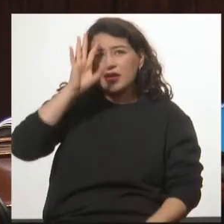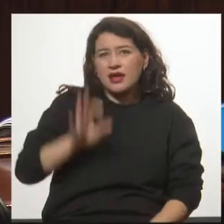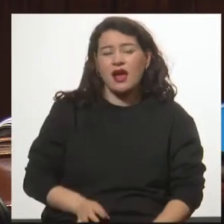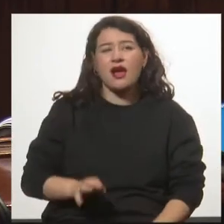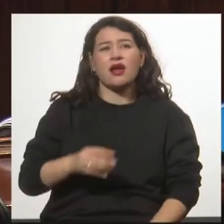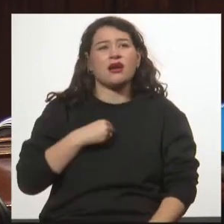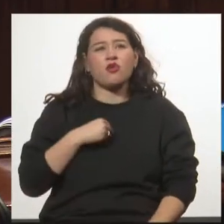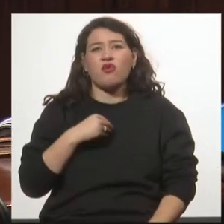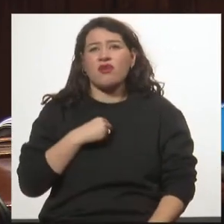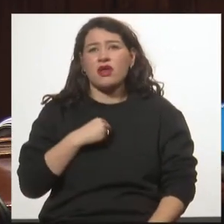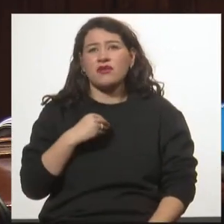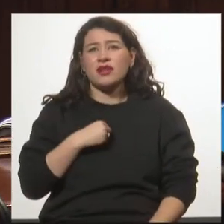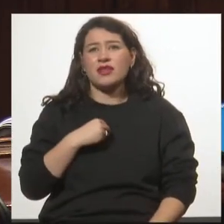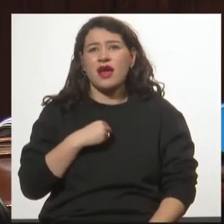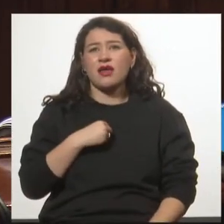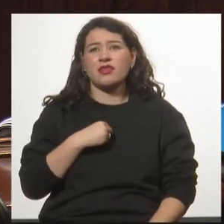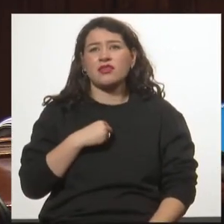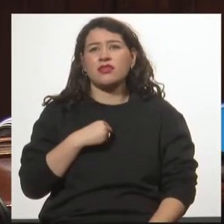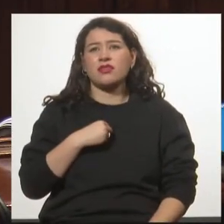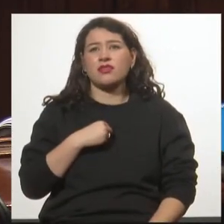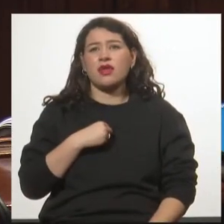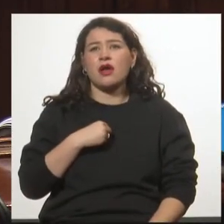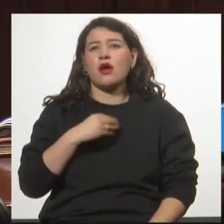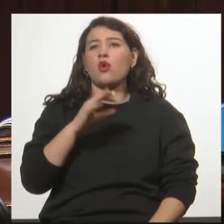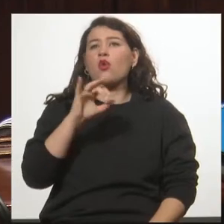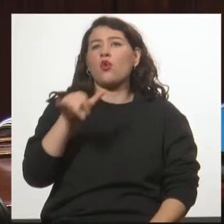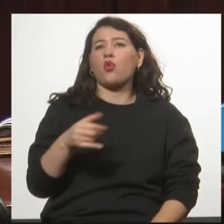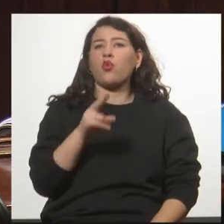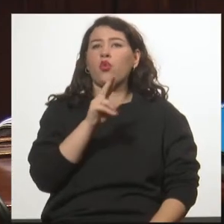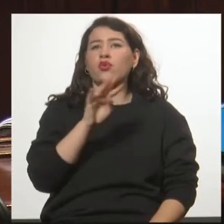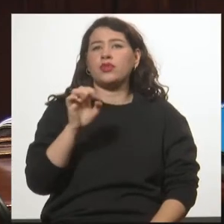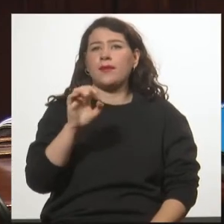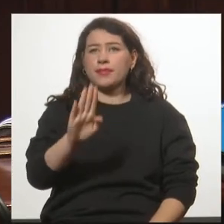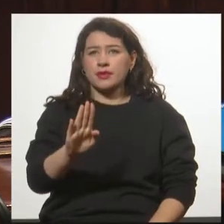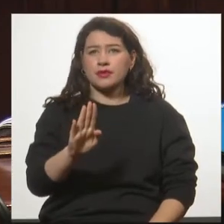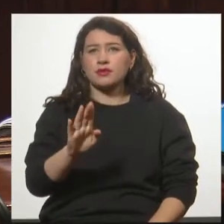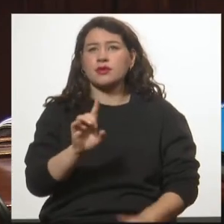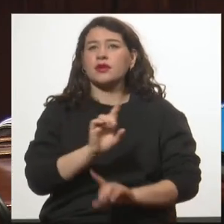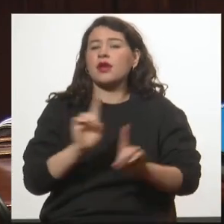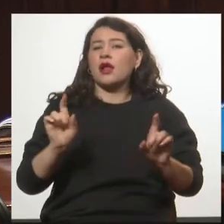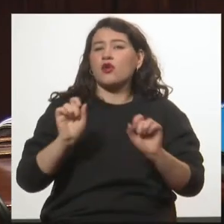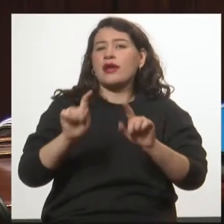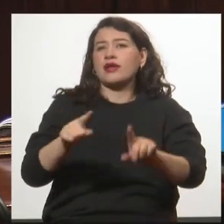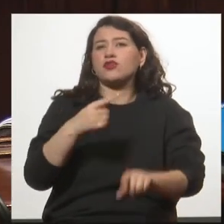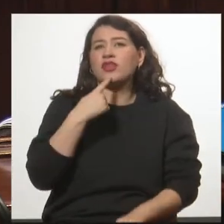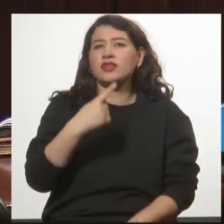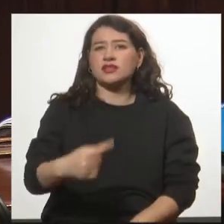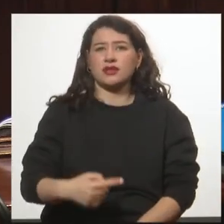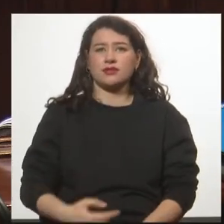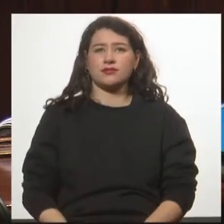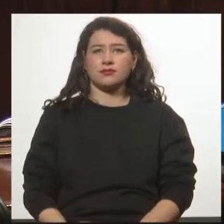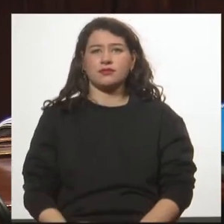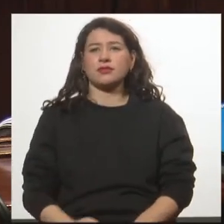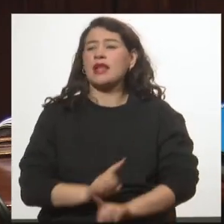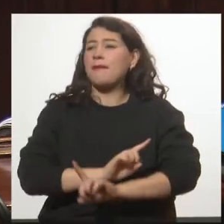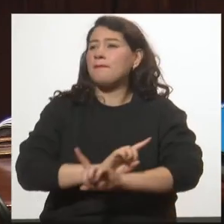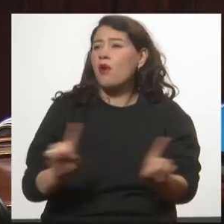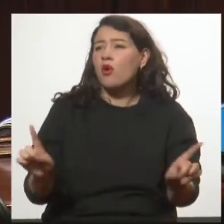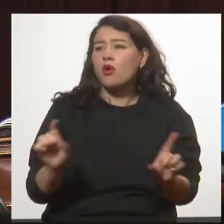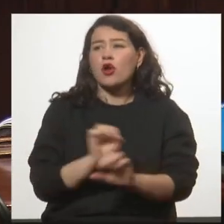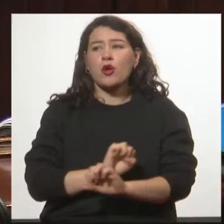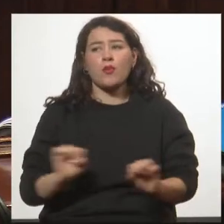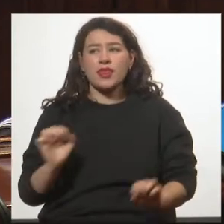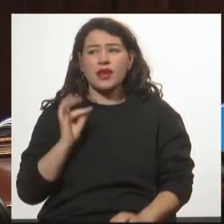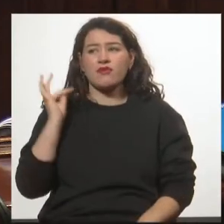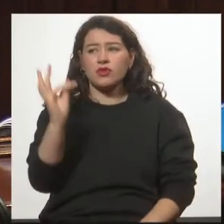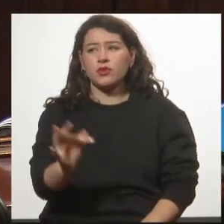confiabilidad del ajuste ni a sus pronunciamientos ni a los que podrás tener en el